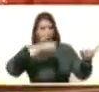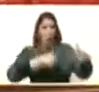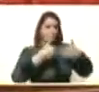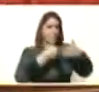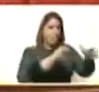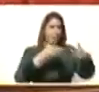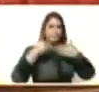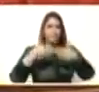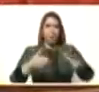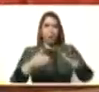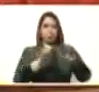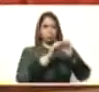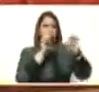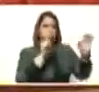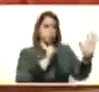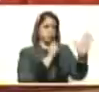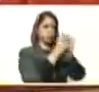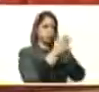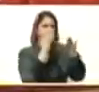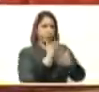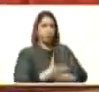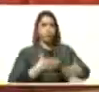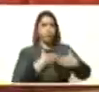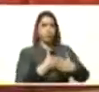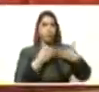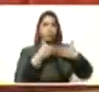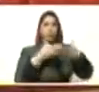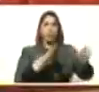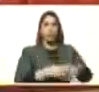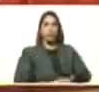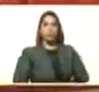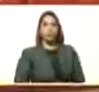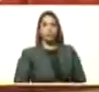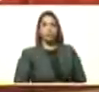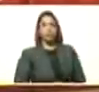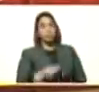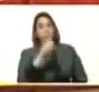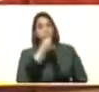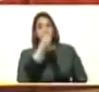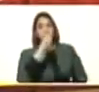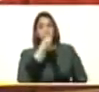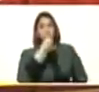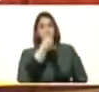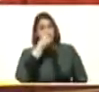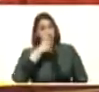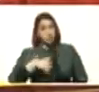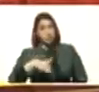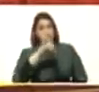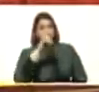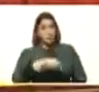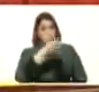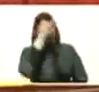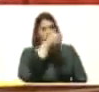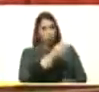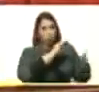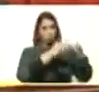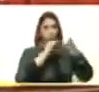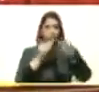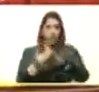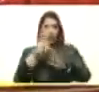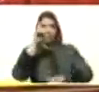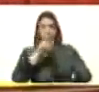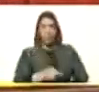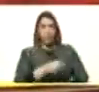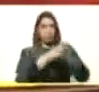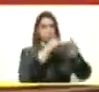garantizando una educación gratuita y de calidad, garantizando la alimentación a nuestros consejos comunales, a nuestra UVCH, a todo